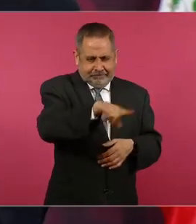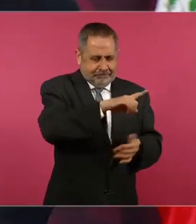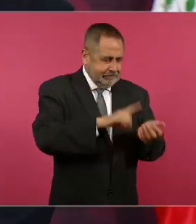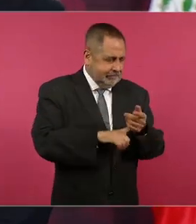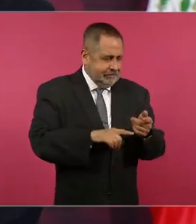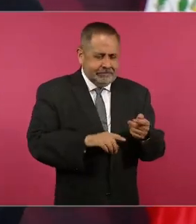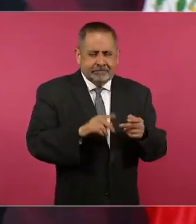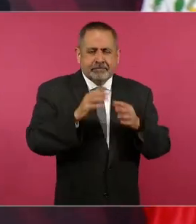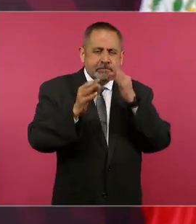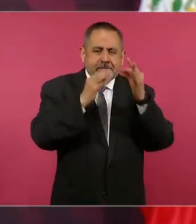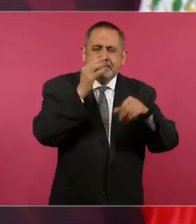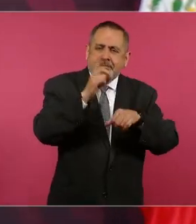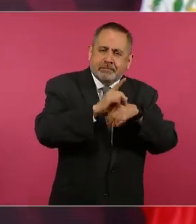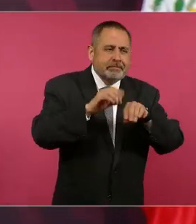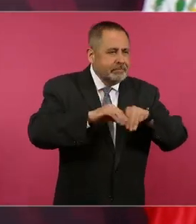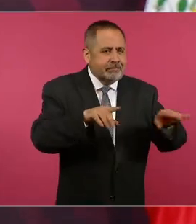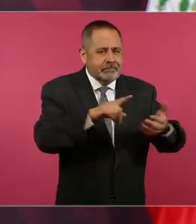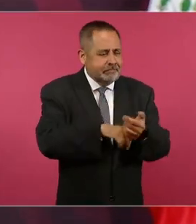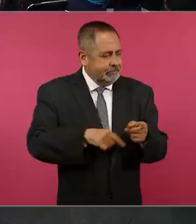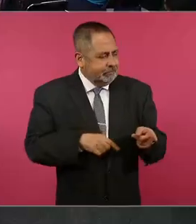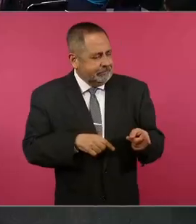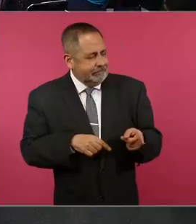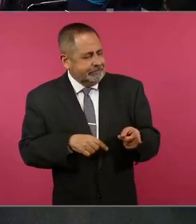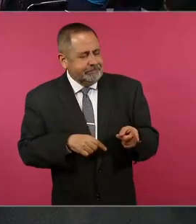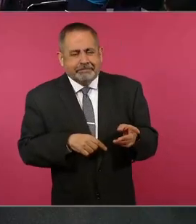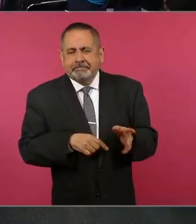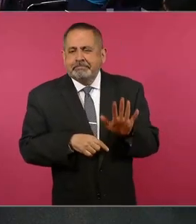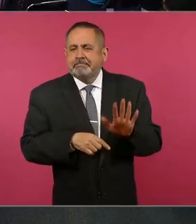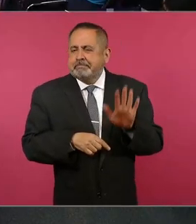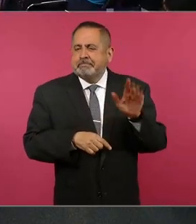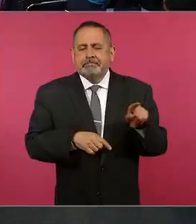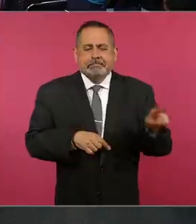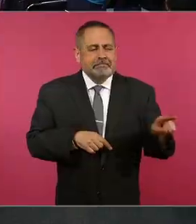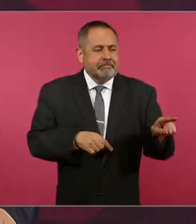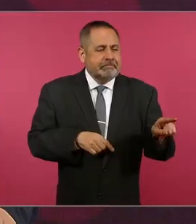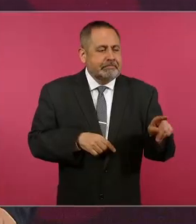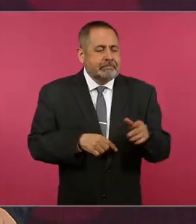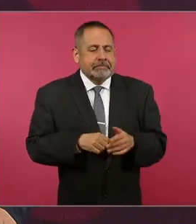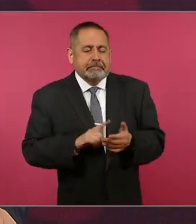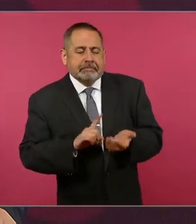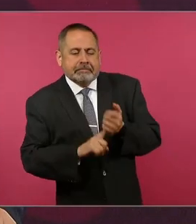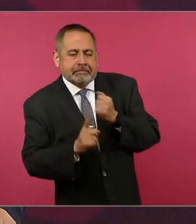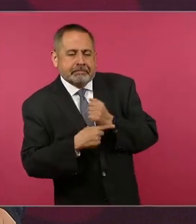publicistas estuviesen de nuestro lado